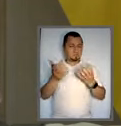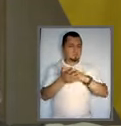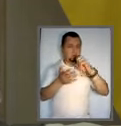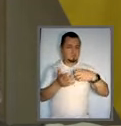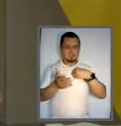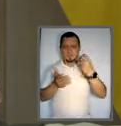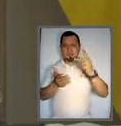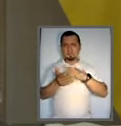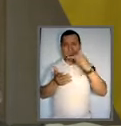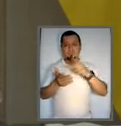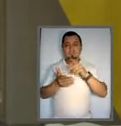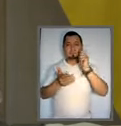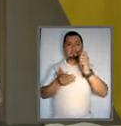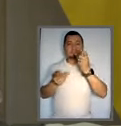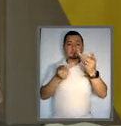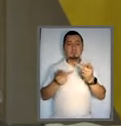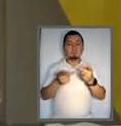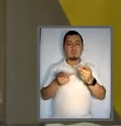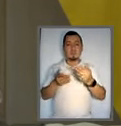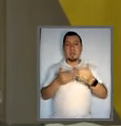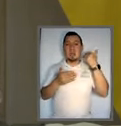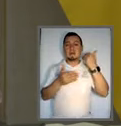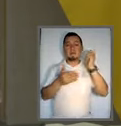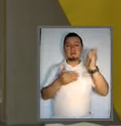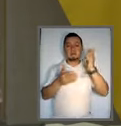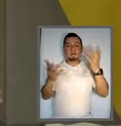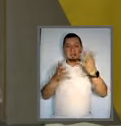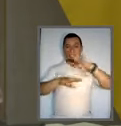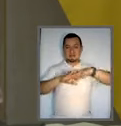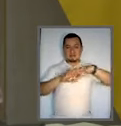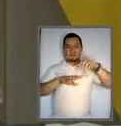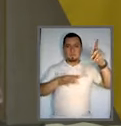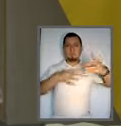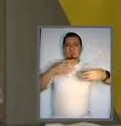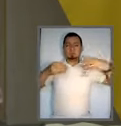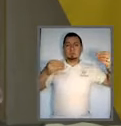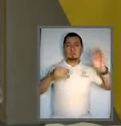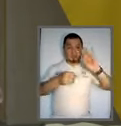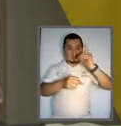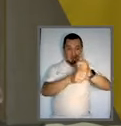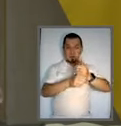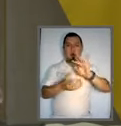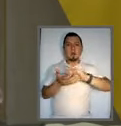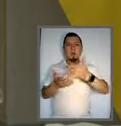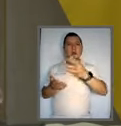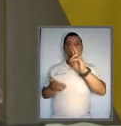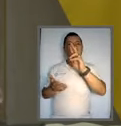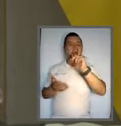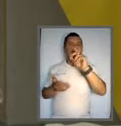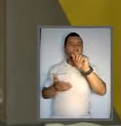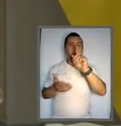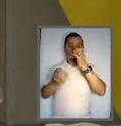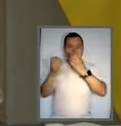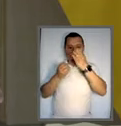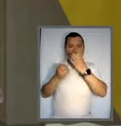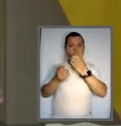ejemplo, el brote que tuvimos en el preventivo, en el sistema penitenciario, no lo hubiéramos detectado si no hubiera sido por radar. hemos